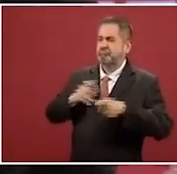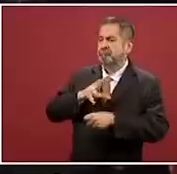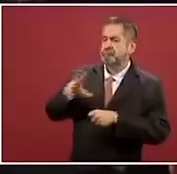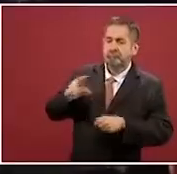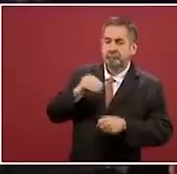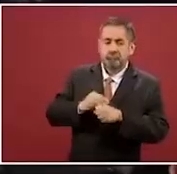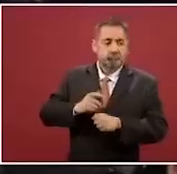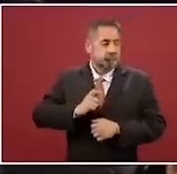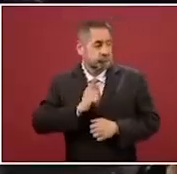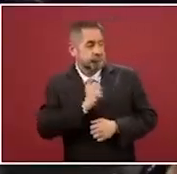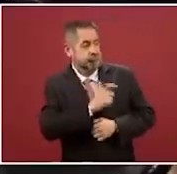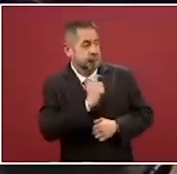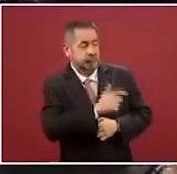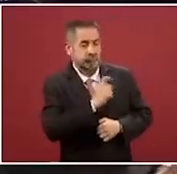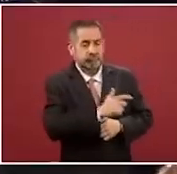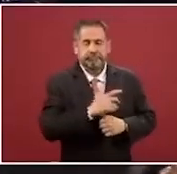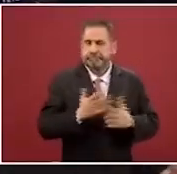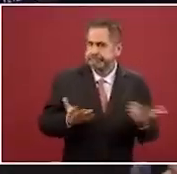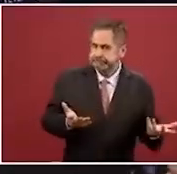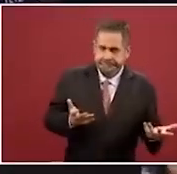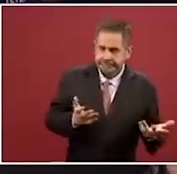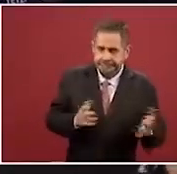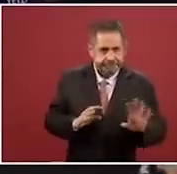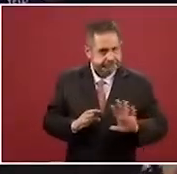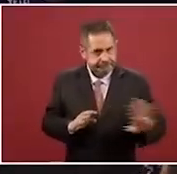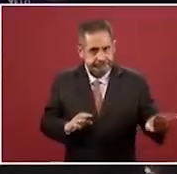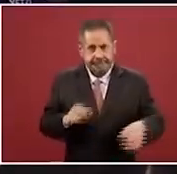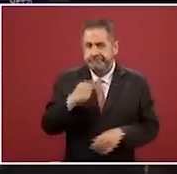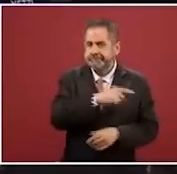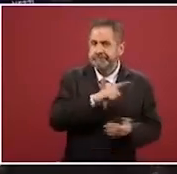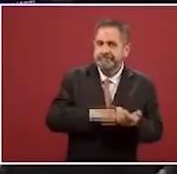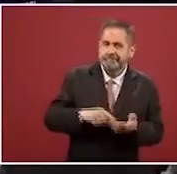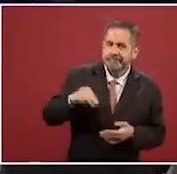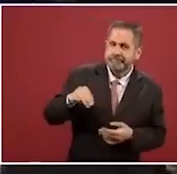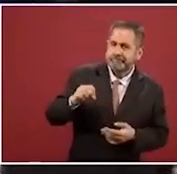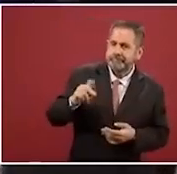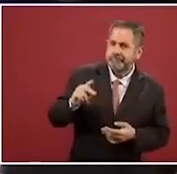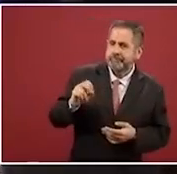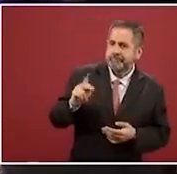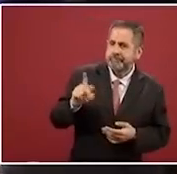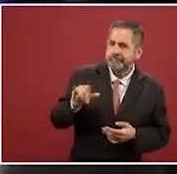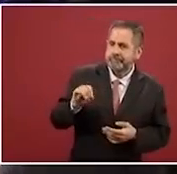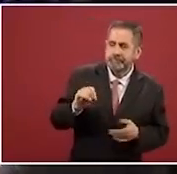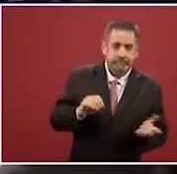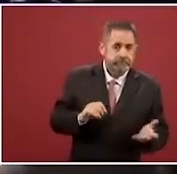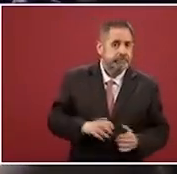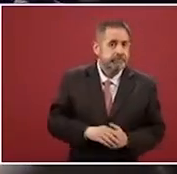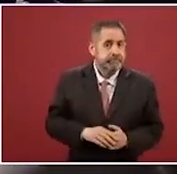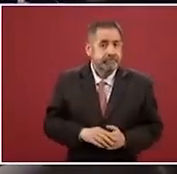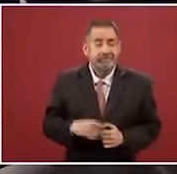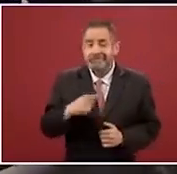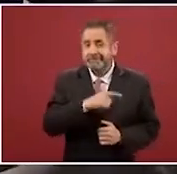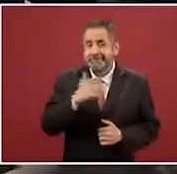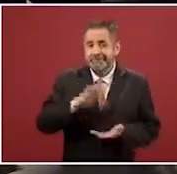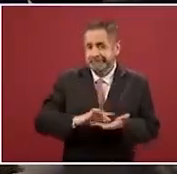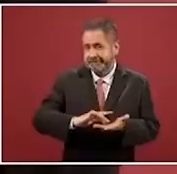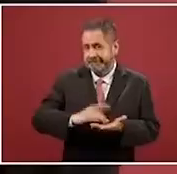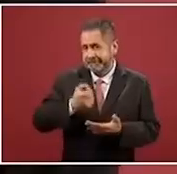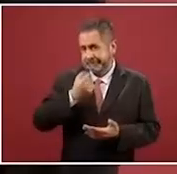los que tenían el control de la venta de las medicinas y